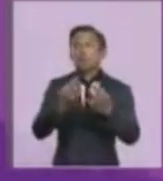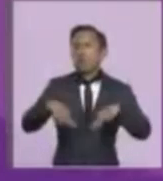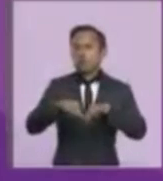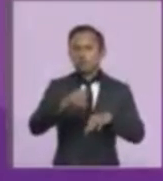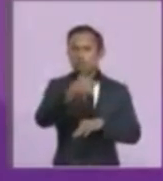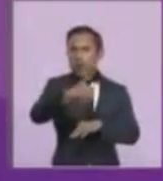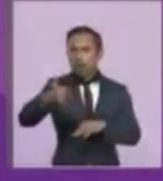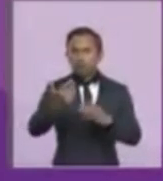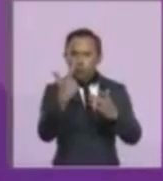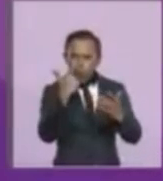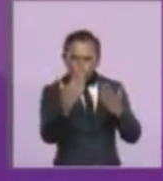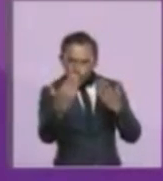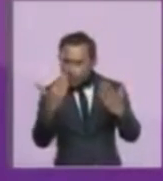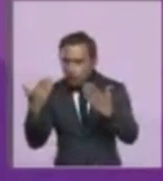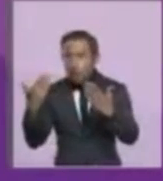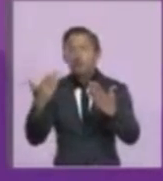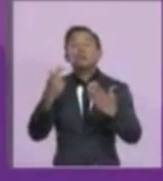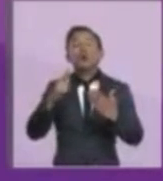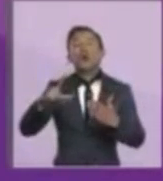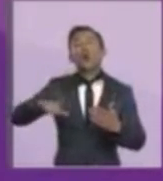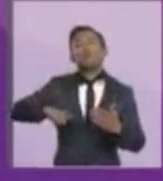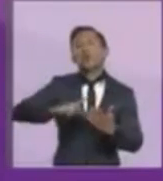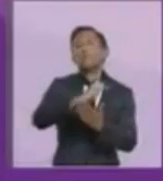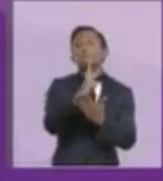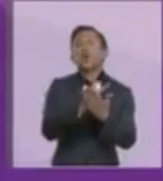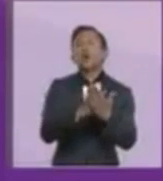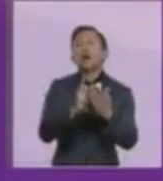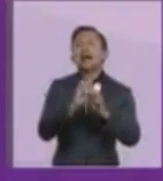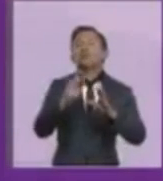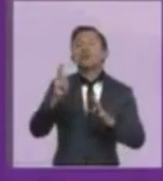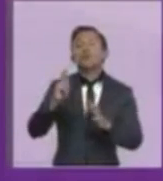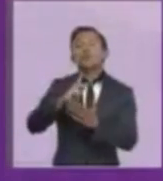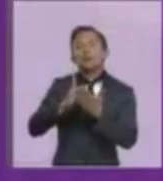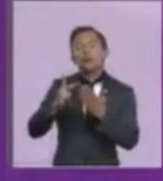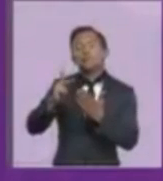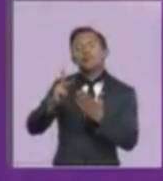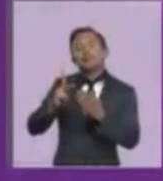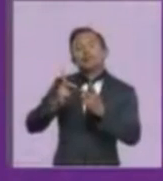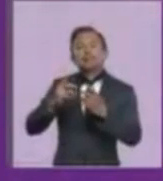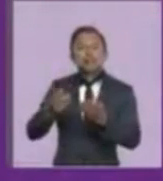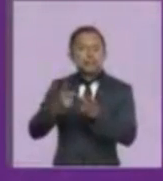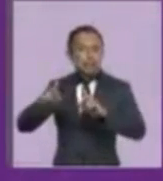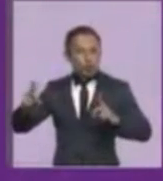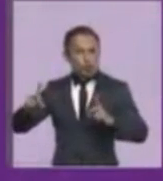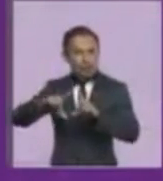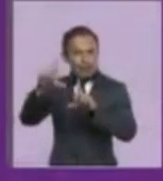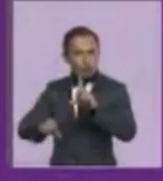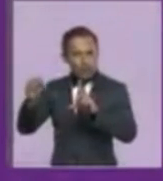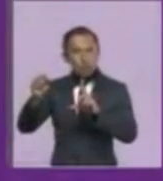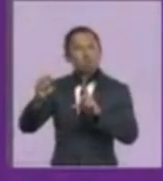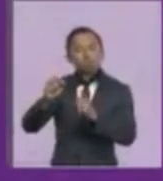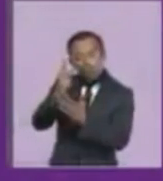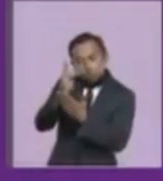gobierno. Y el programa de gobierno se refleja en un Plan Nacional de Desarrollo. Y el Plan Nacional de Desarrollo tiene que ser aprobado por el